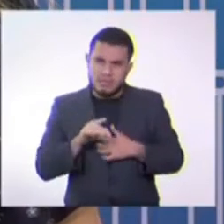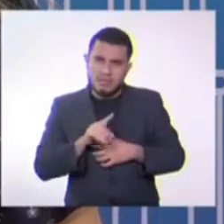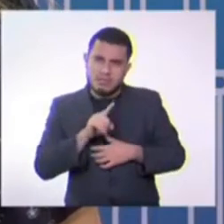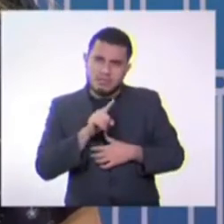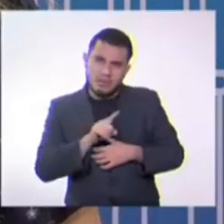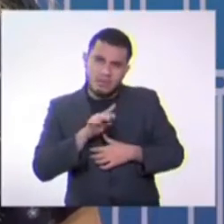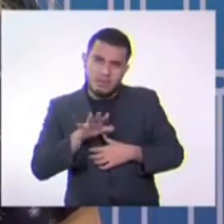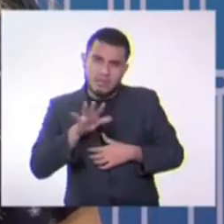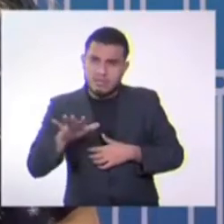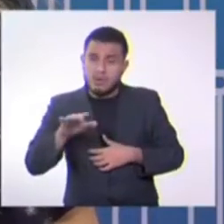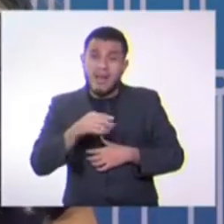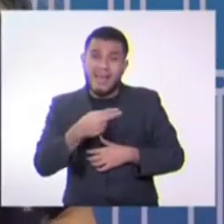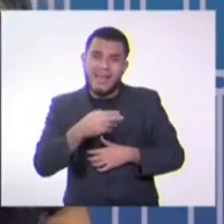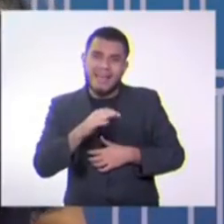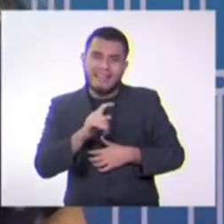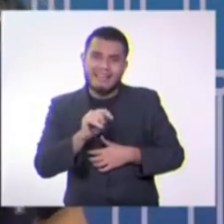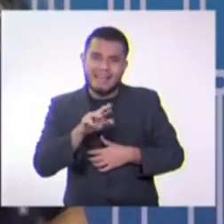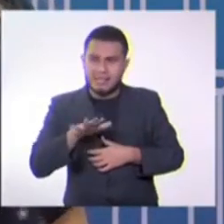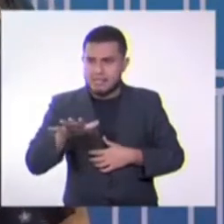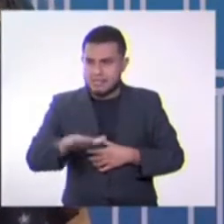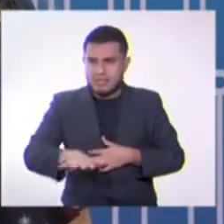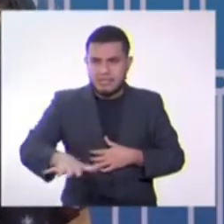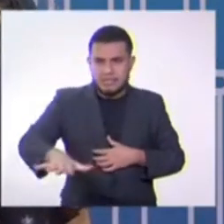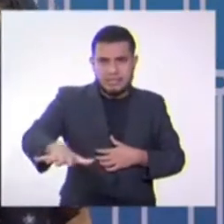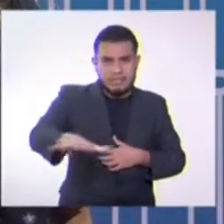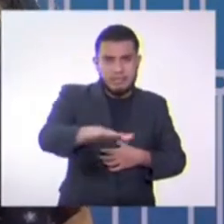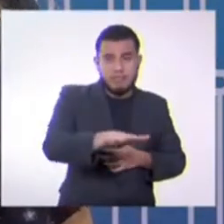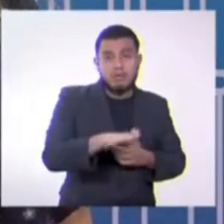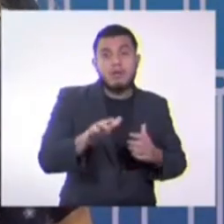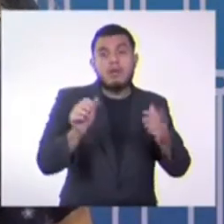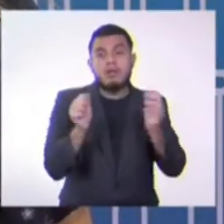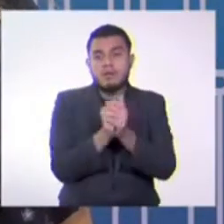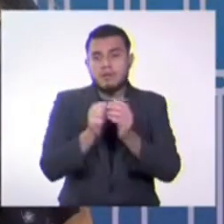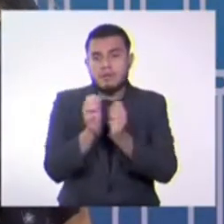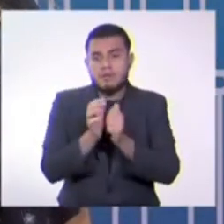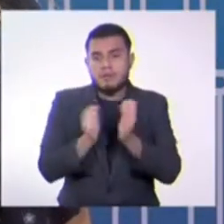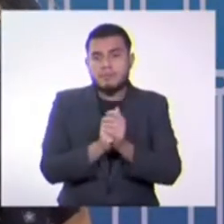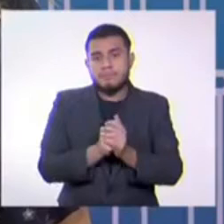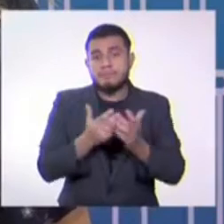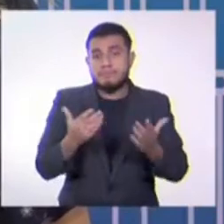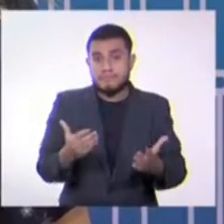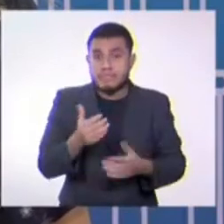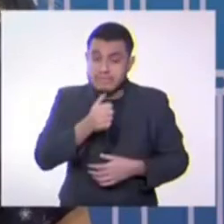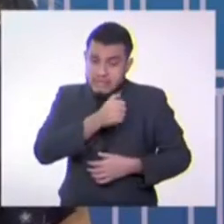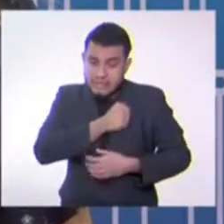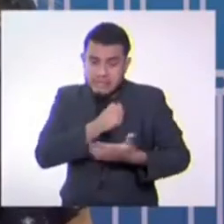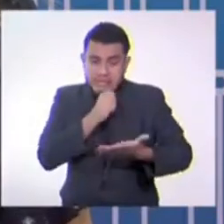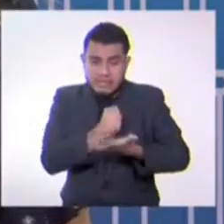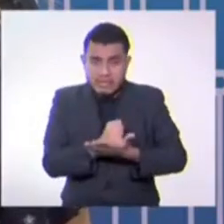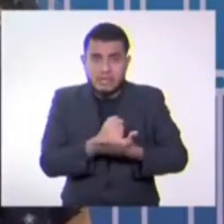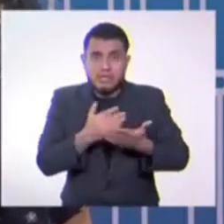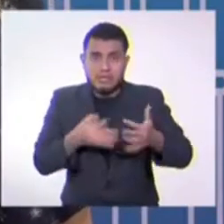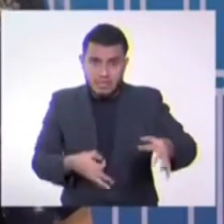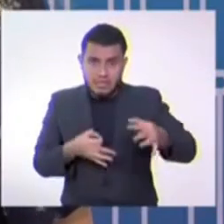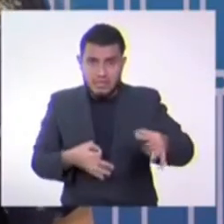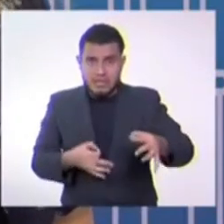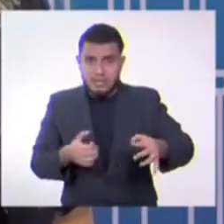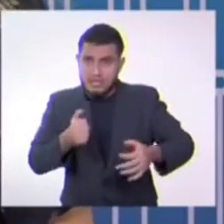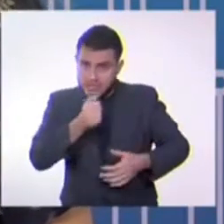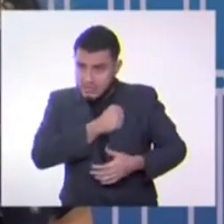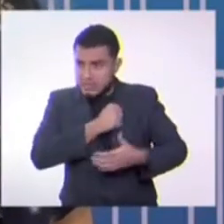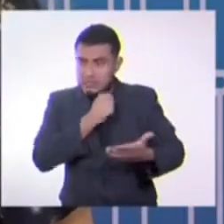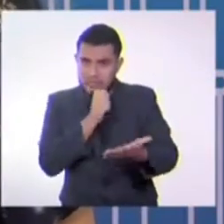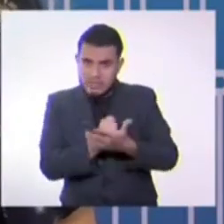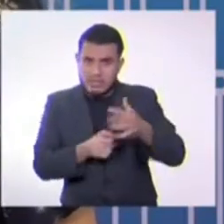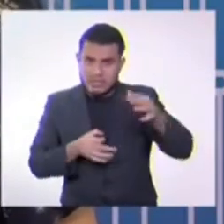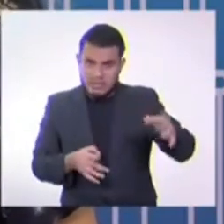245 hectáreas. Entonces, pero el problema de la propiedad de la tierra, el problema de la tenencia de la tierra, aún